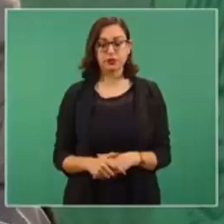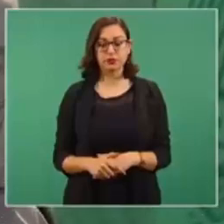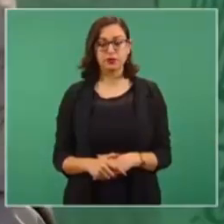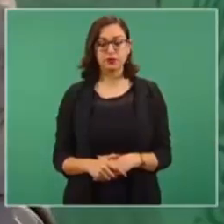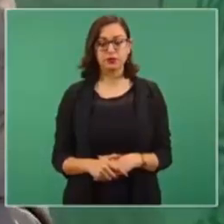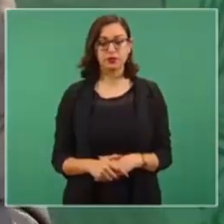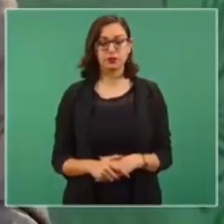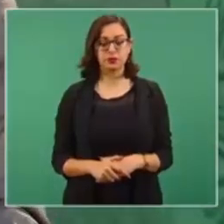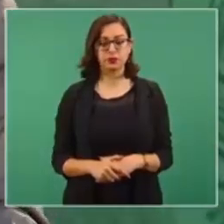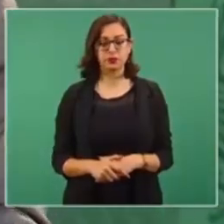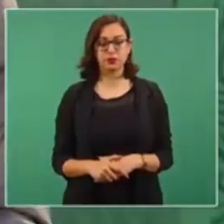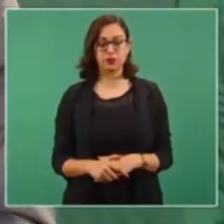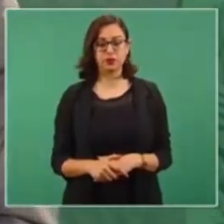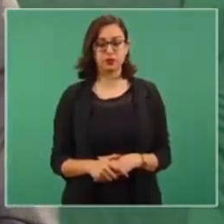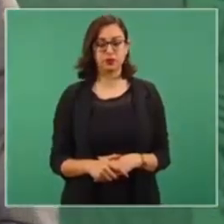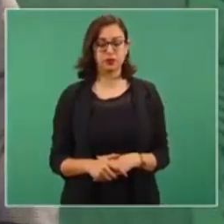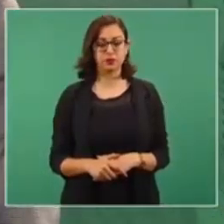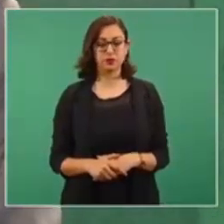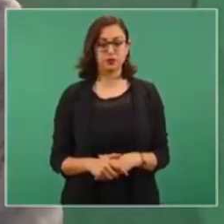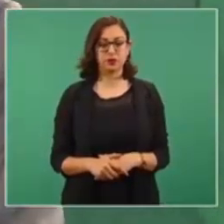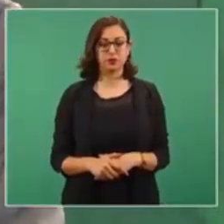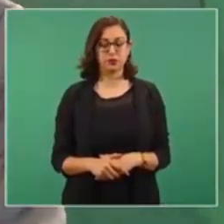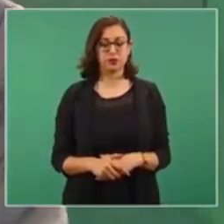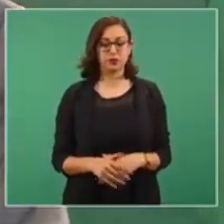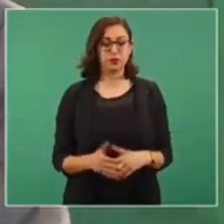no significan